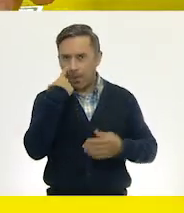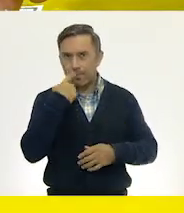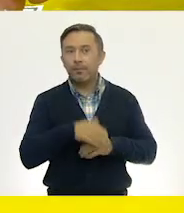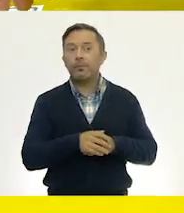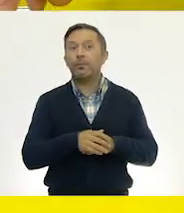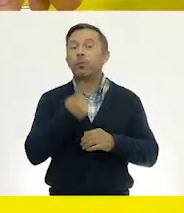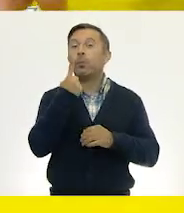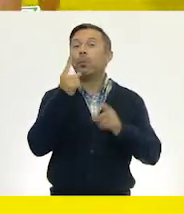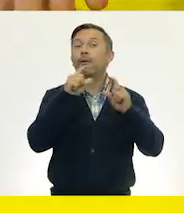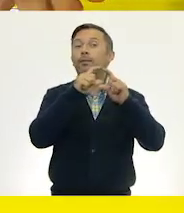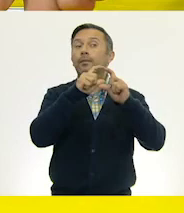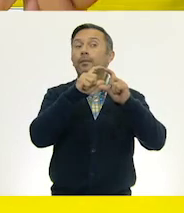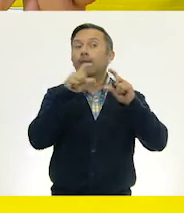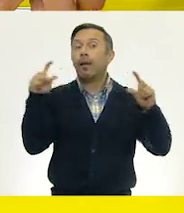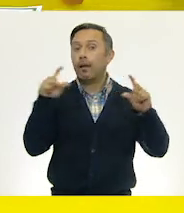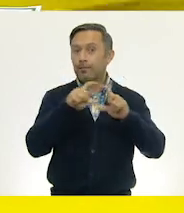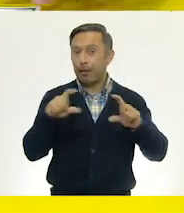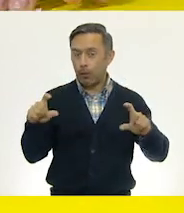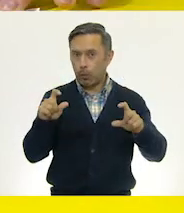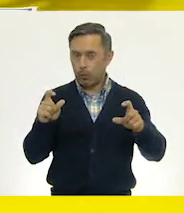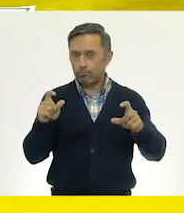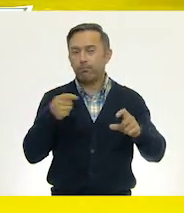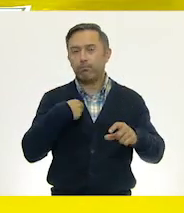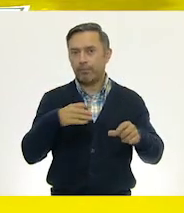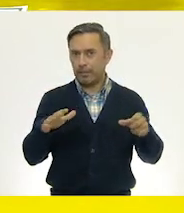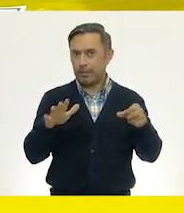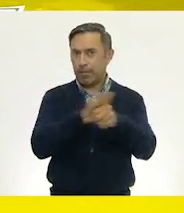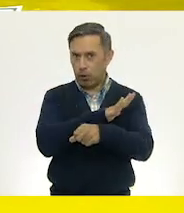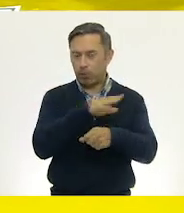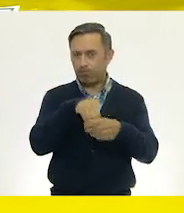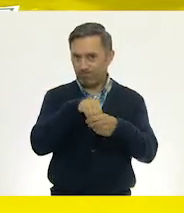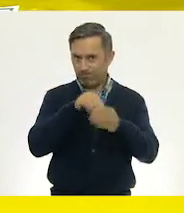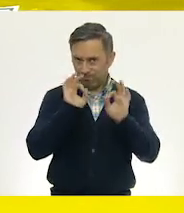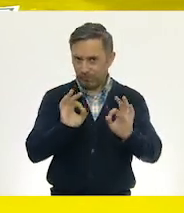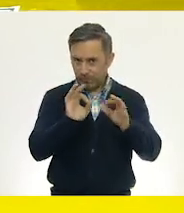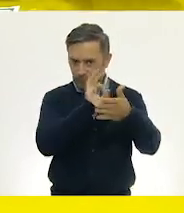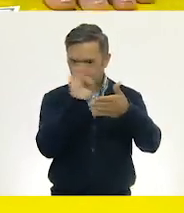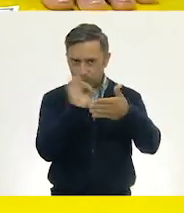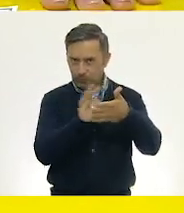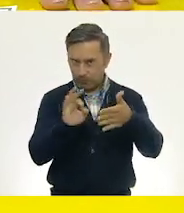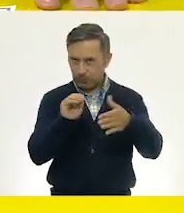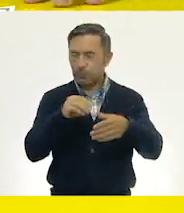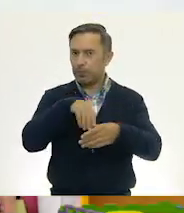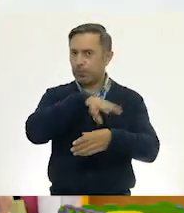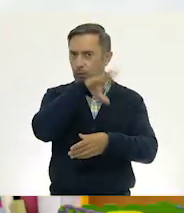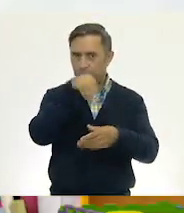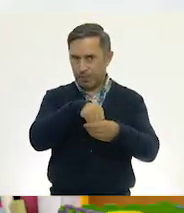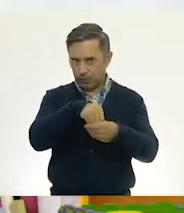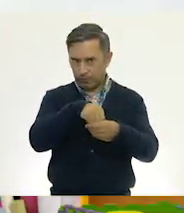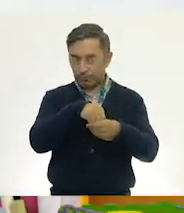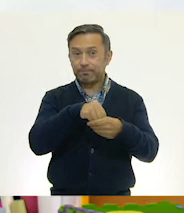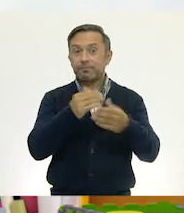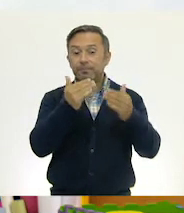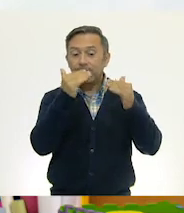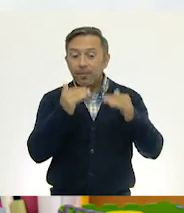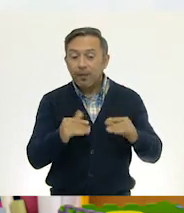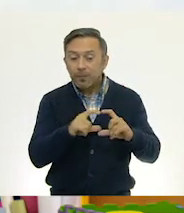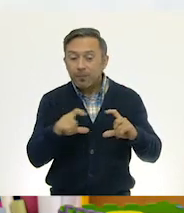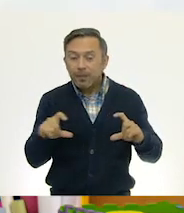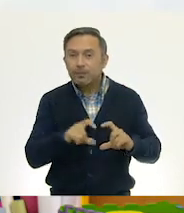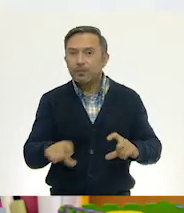Tengo un tablero lleno, este, y tengo dos fichas solas. Y recordemos que un tablero